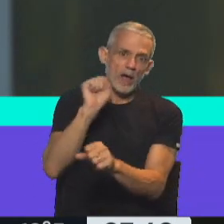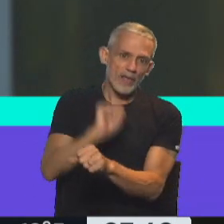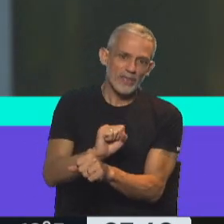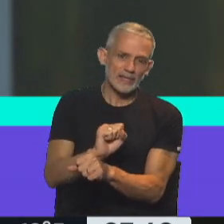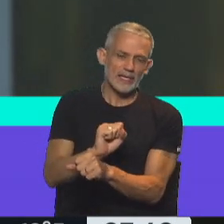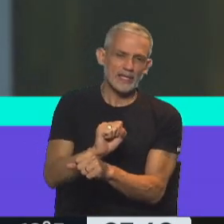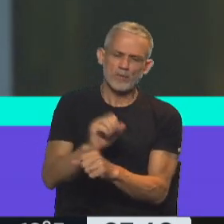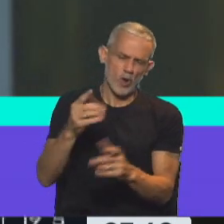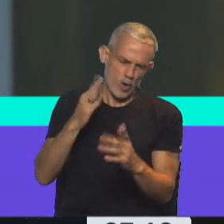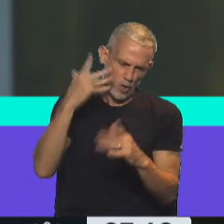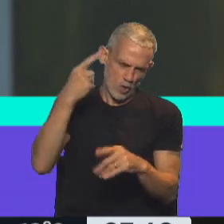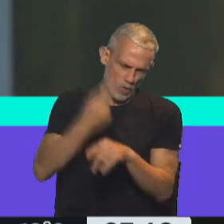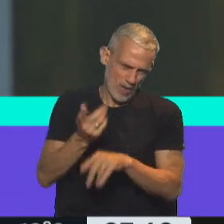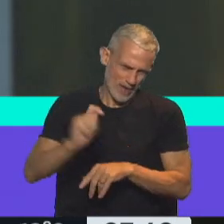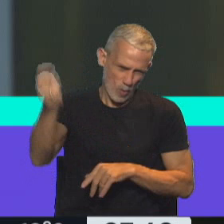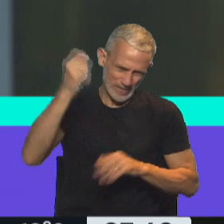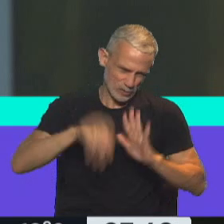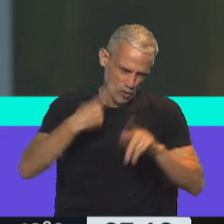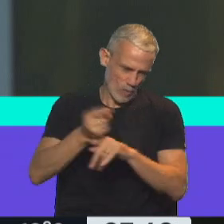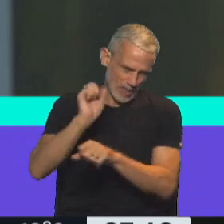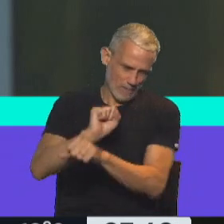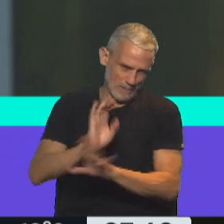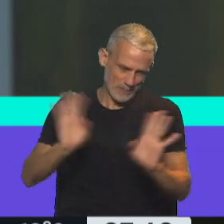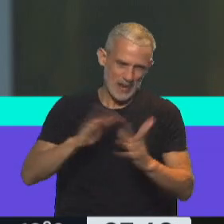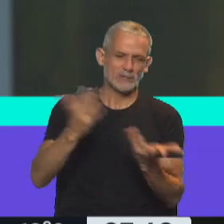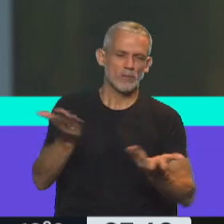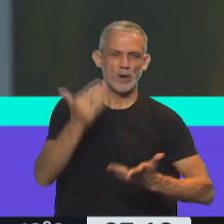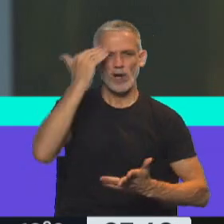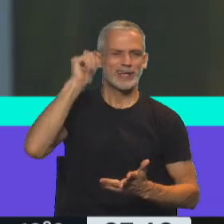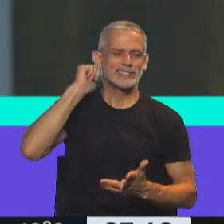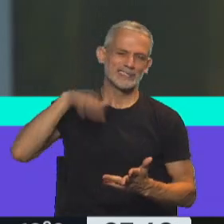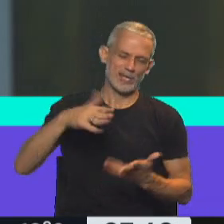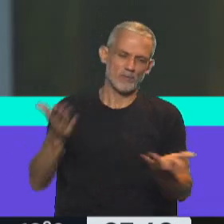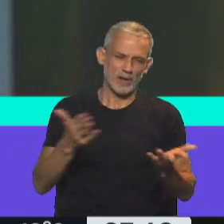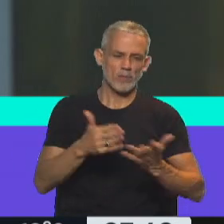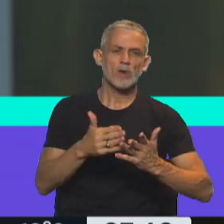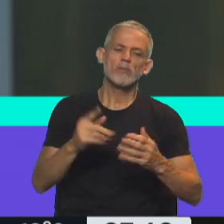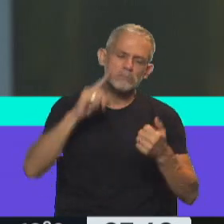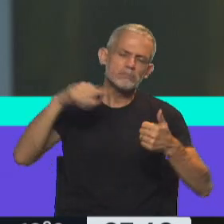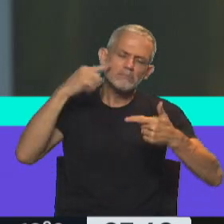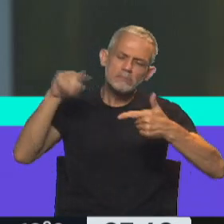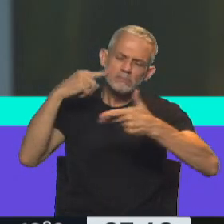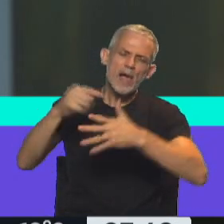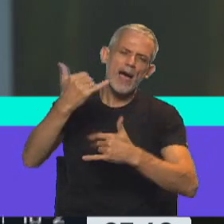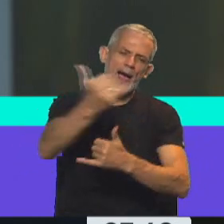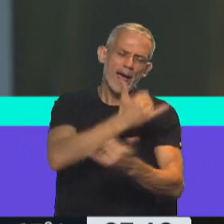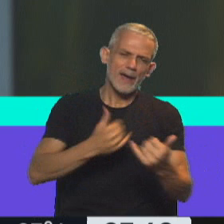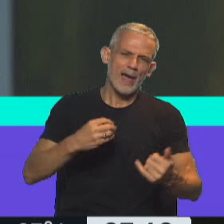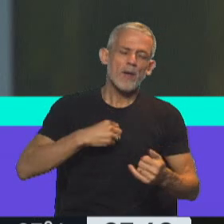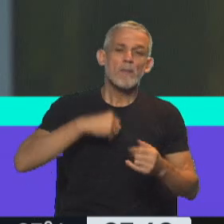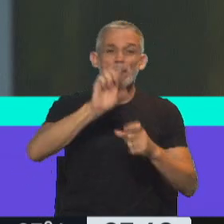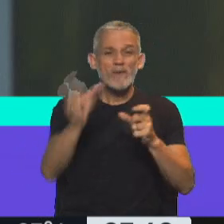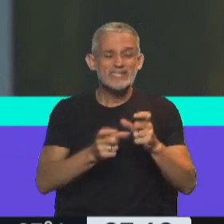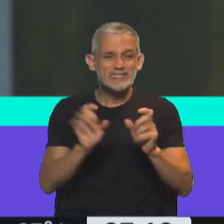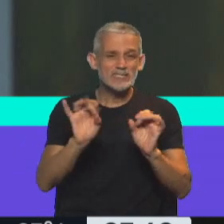que es inimputable por su edad y que obviamente está vinculada con miles de historias que se repiten y no solamente en el conurbano bonaerense? Esto